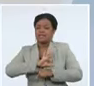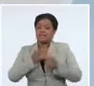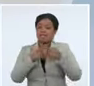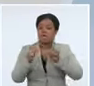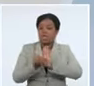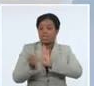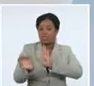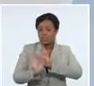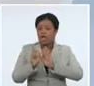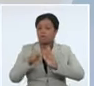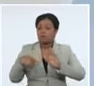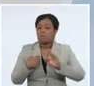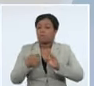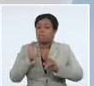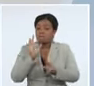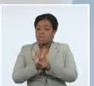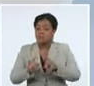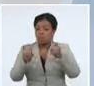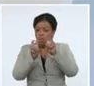se investigan.